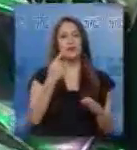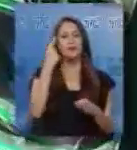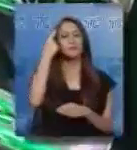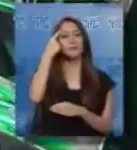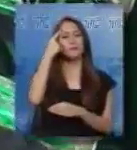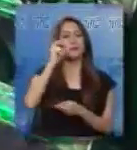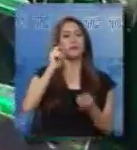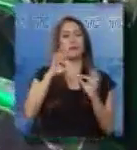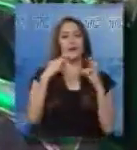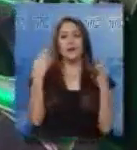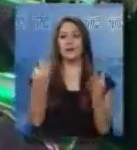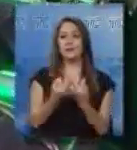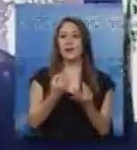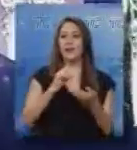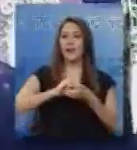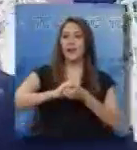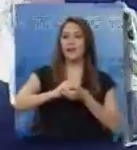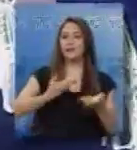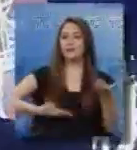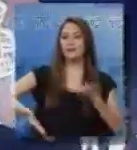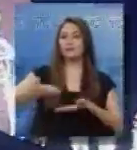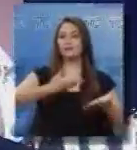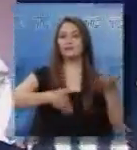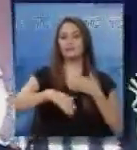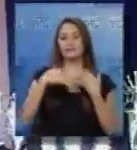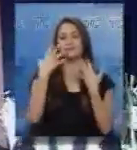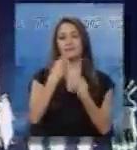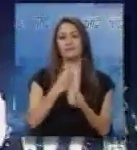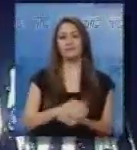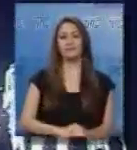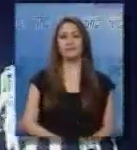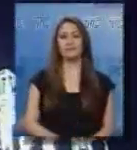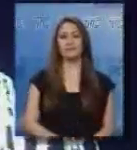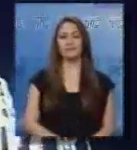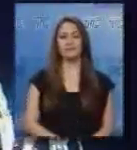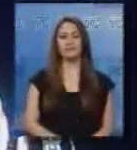de reflexión en familia y entre amigos. Fernando Escurra, TC Televisión.